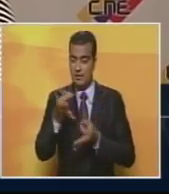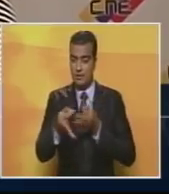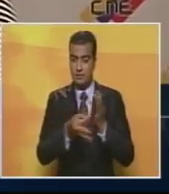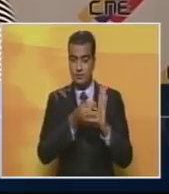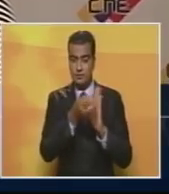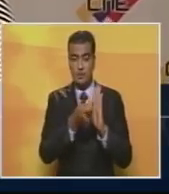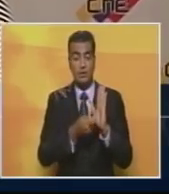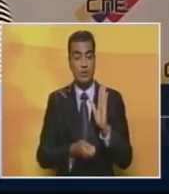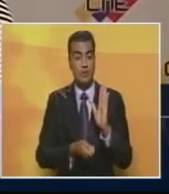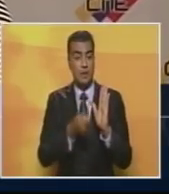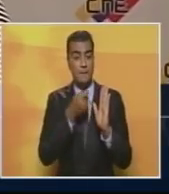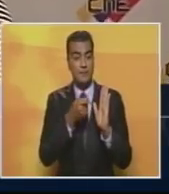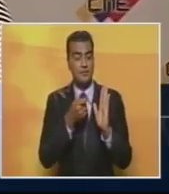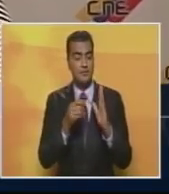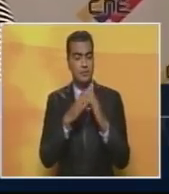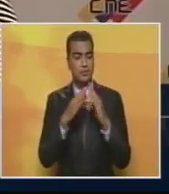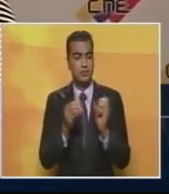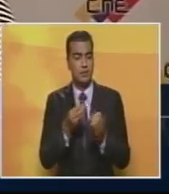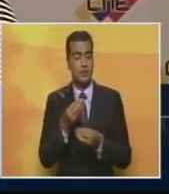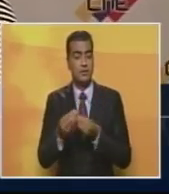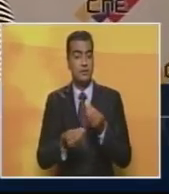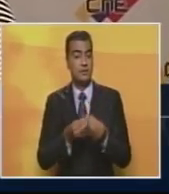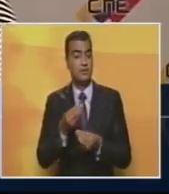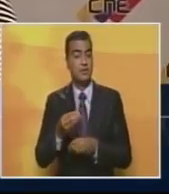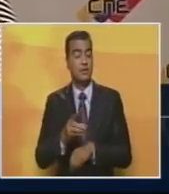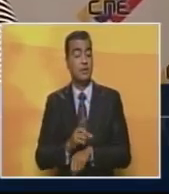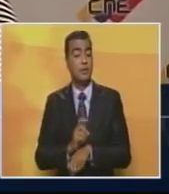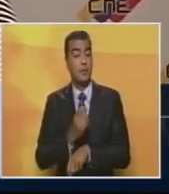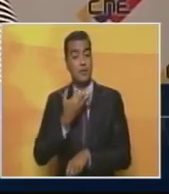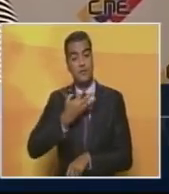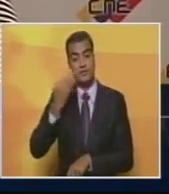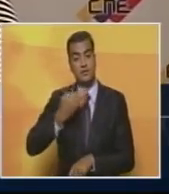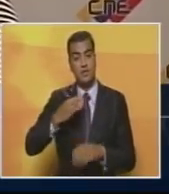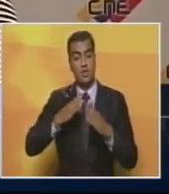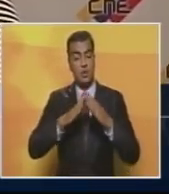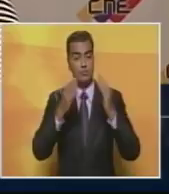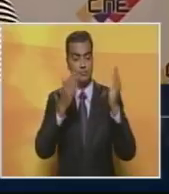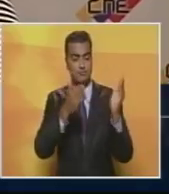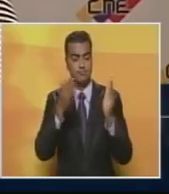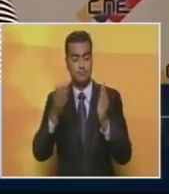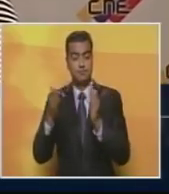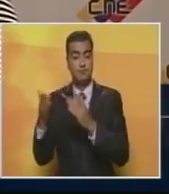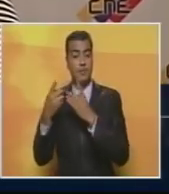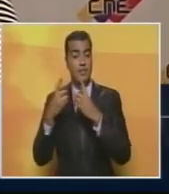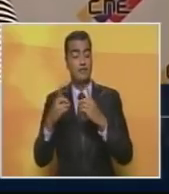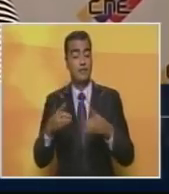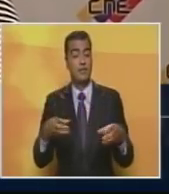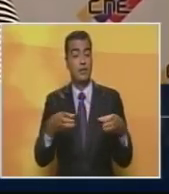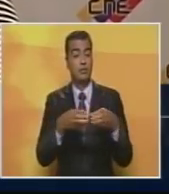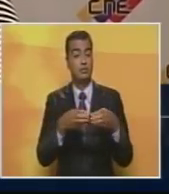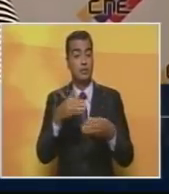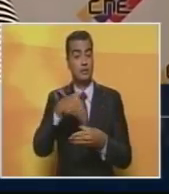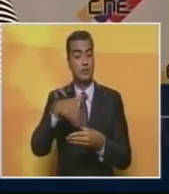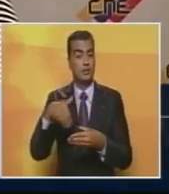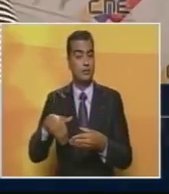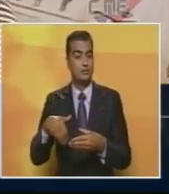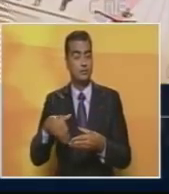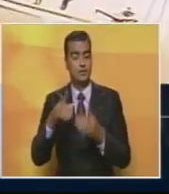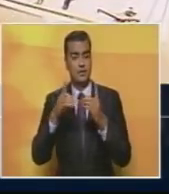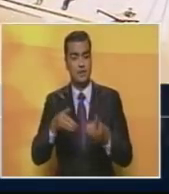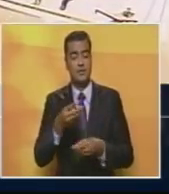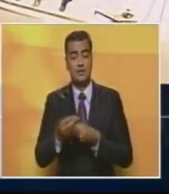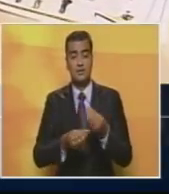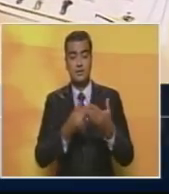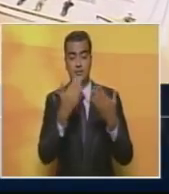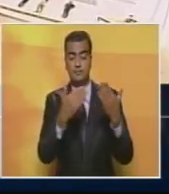de prensa que como parte de la activación de la fase para oficializar dichas postulaciones ante las diversas juntas electorales municipales, se debe consignar